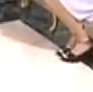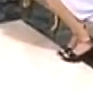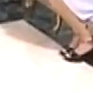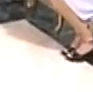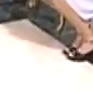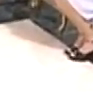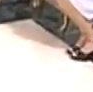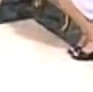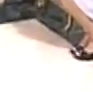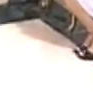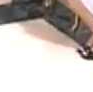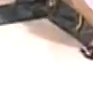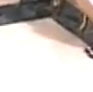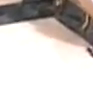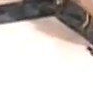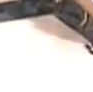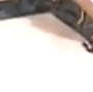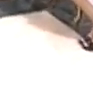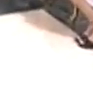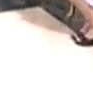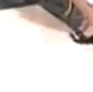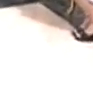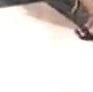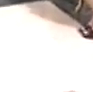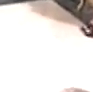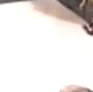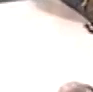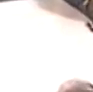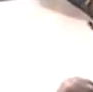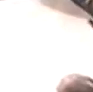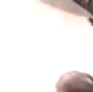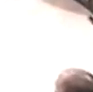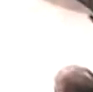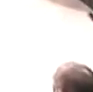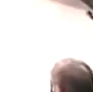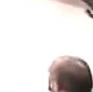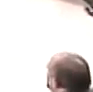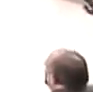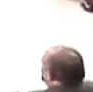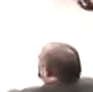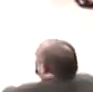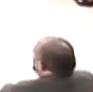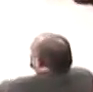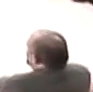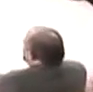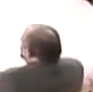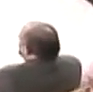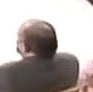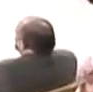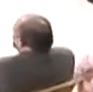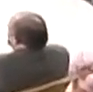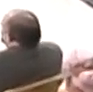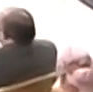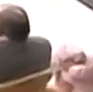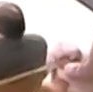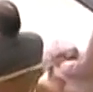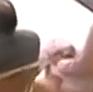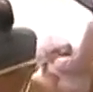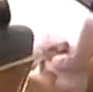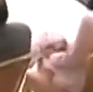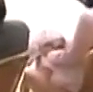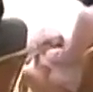sus ideales la defensa de la patria, dejando huella imborrable con su don de ser